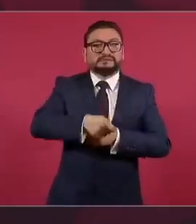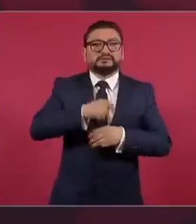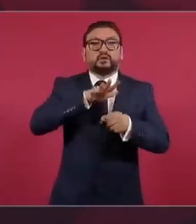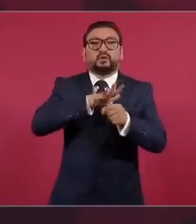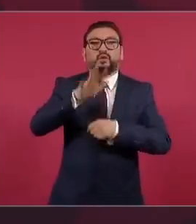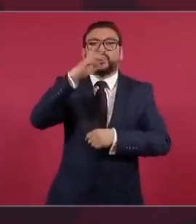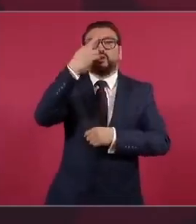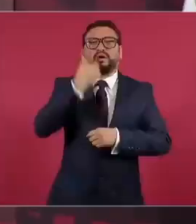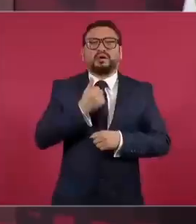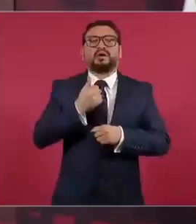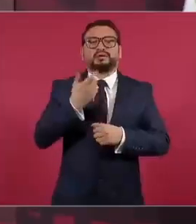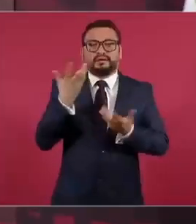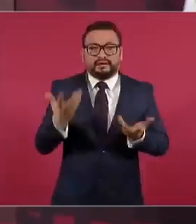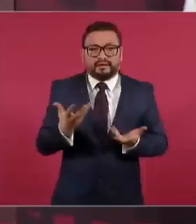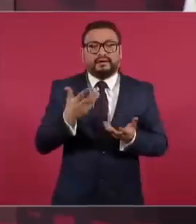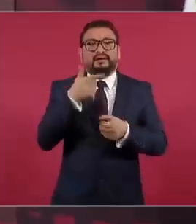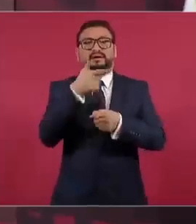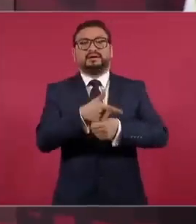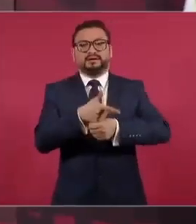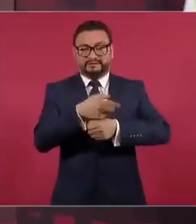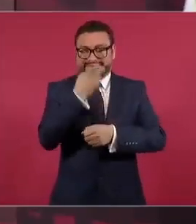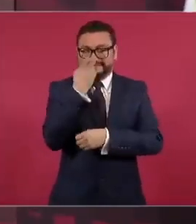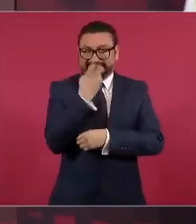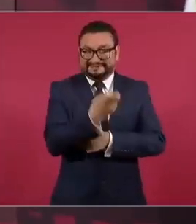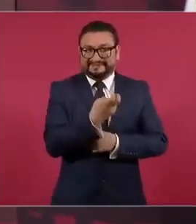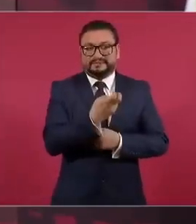y hay que partir